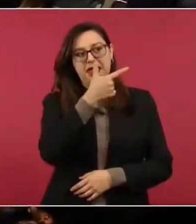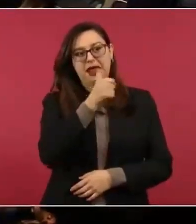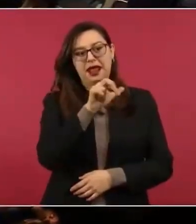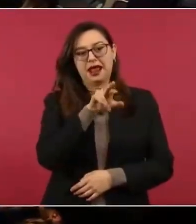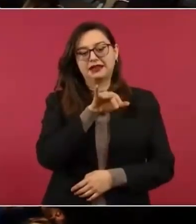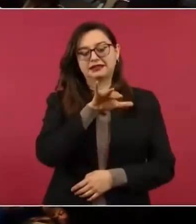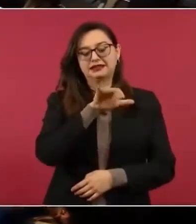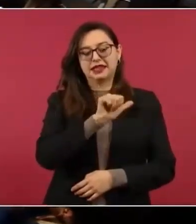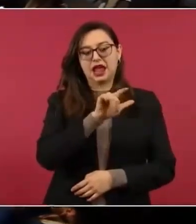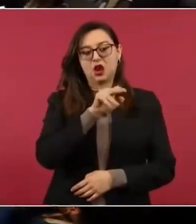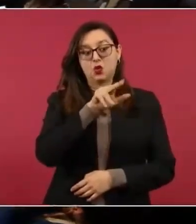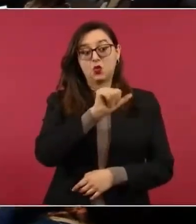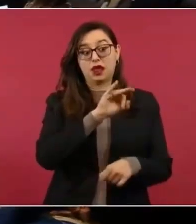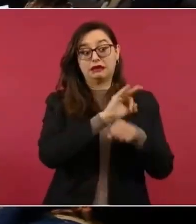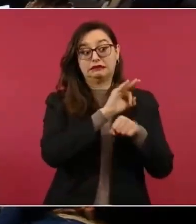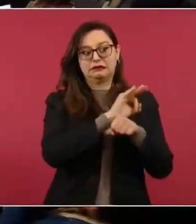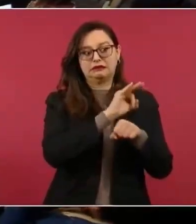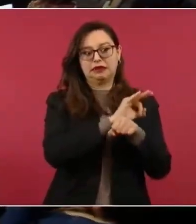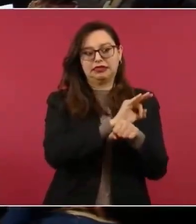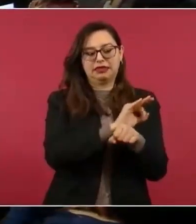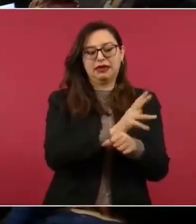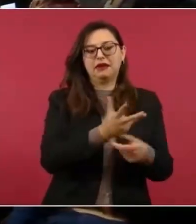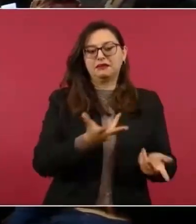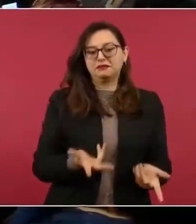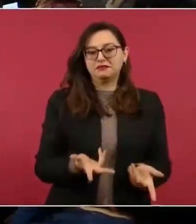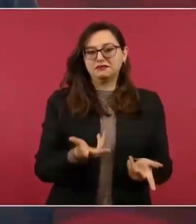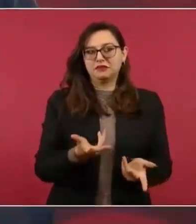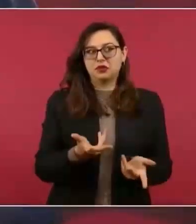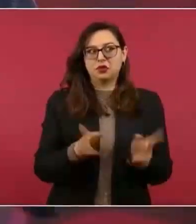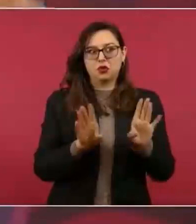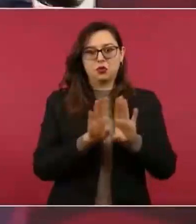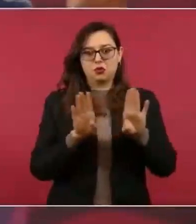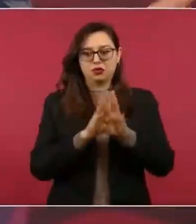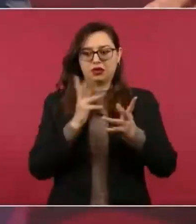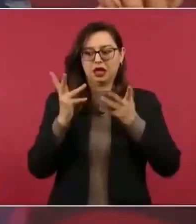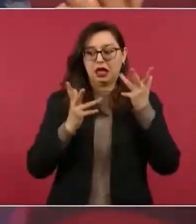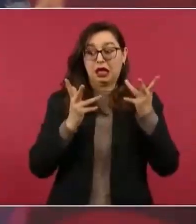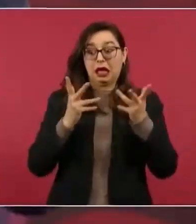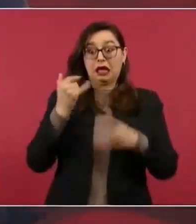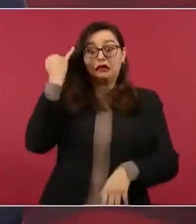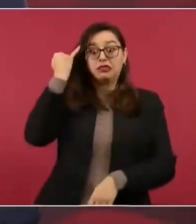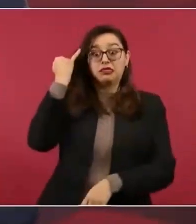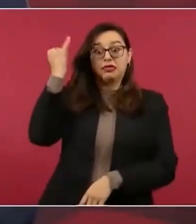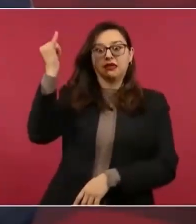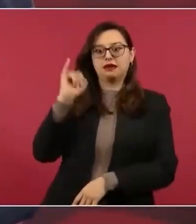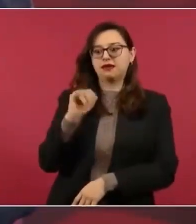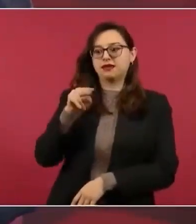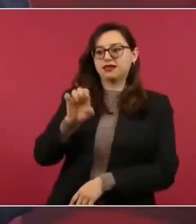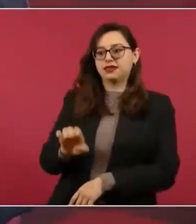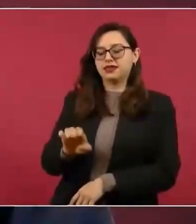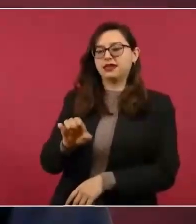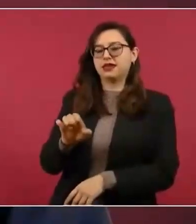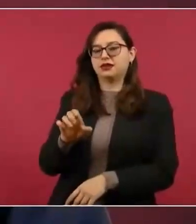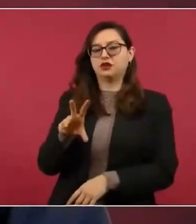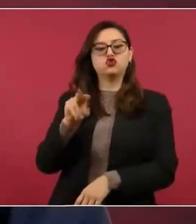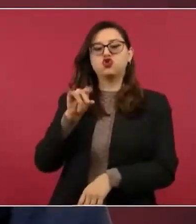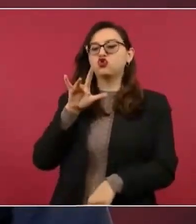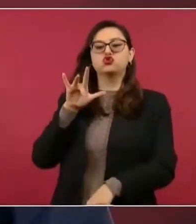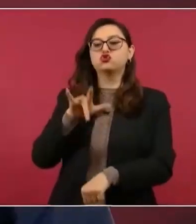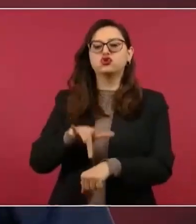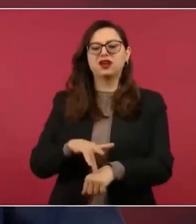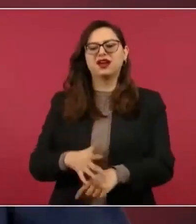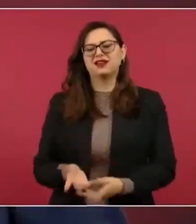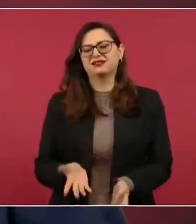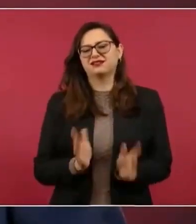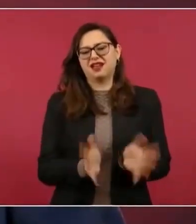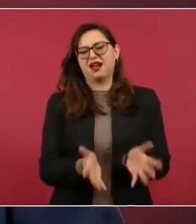como excusa de que el INE no se toca. ¡Ya!